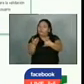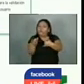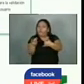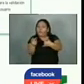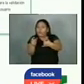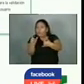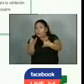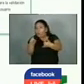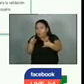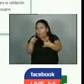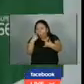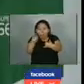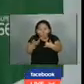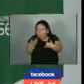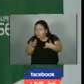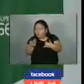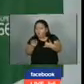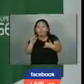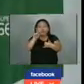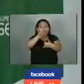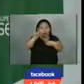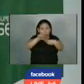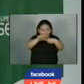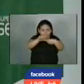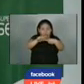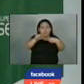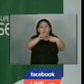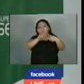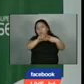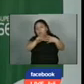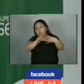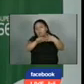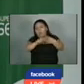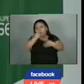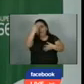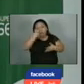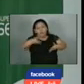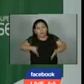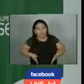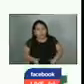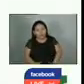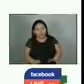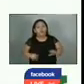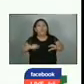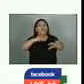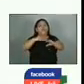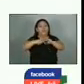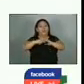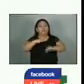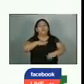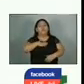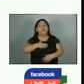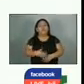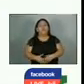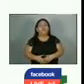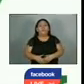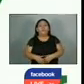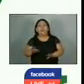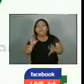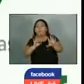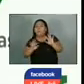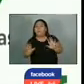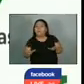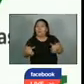o documento que tengan a la mano, nombre, apellido, fecha de nacimiento, un correo electrónico válido. Entre algunos de